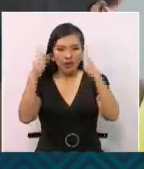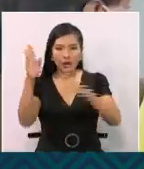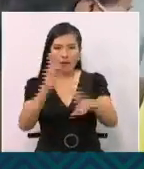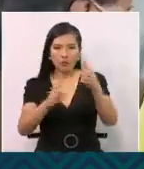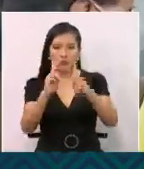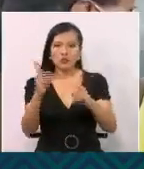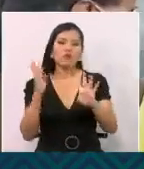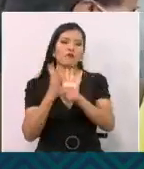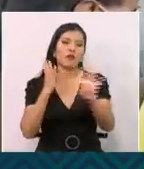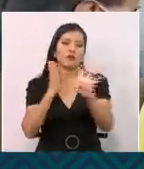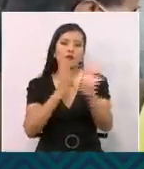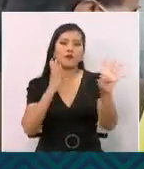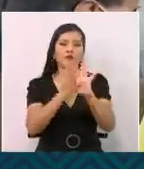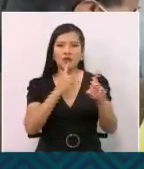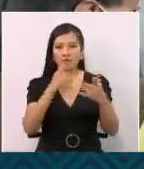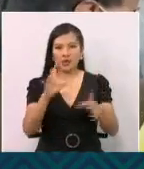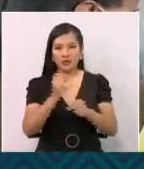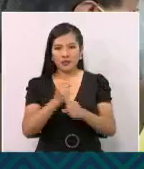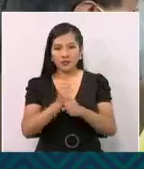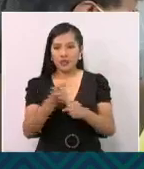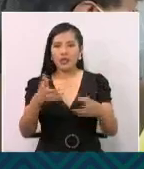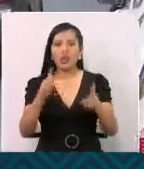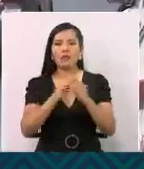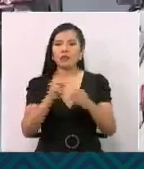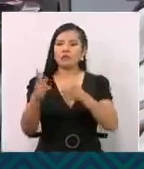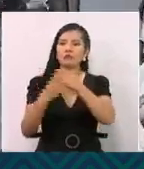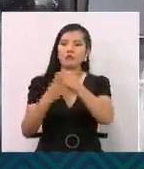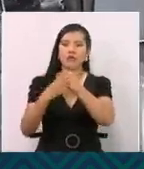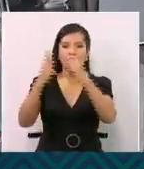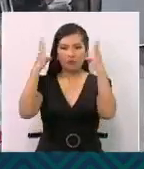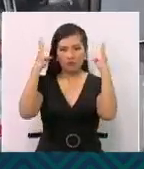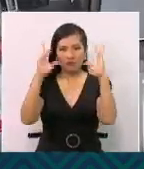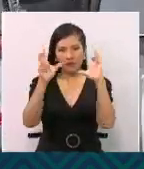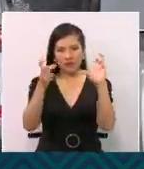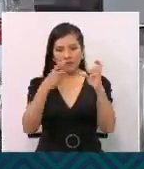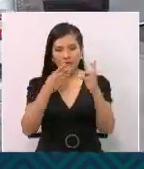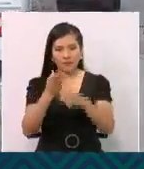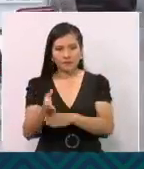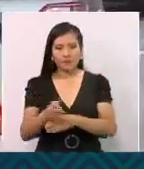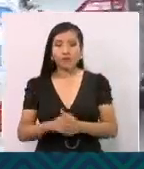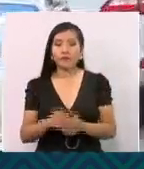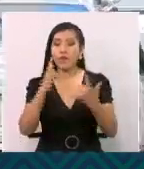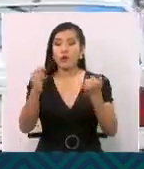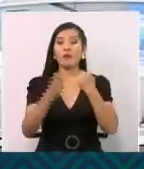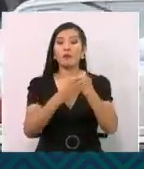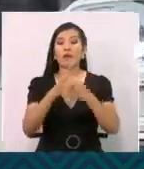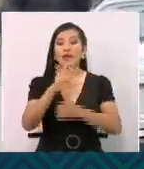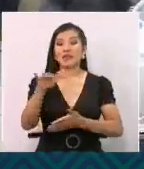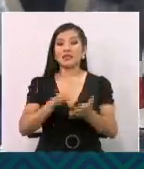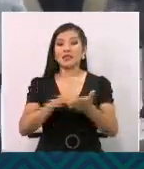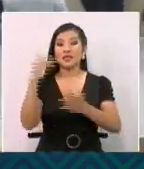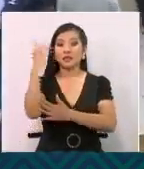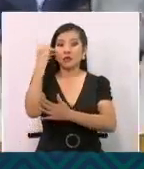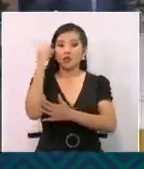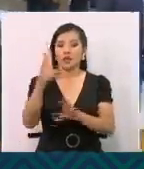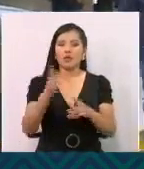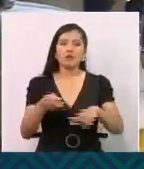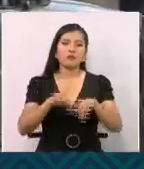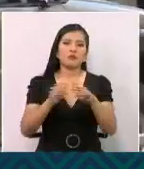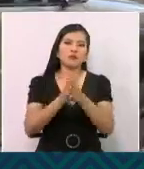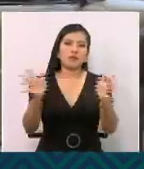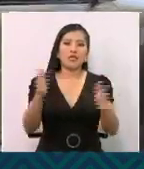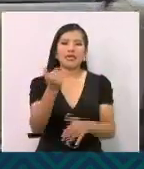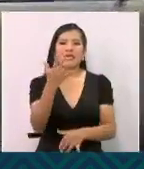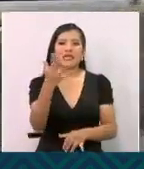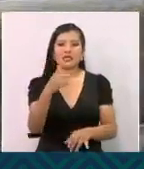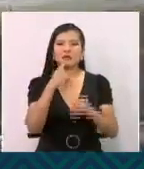haciendo filas abajo a lo largo del Banco Central. El Banco Central de Bolivia amplió la atención a 15